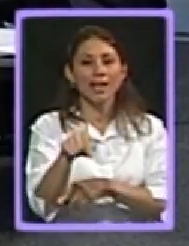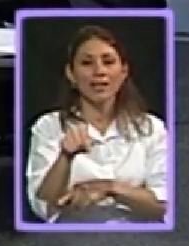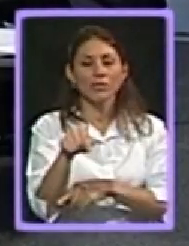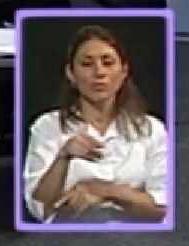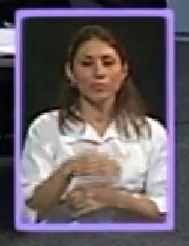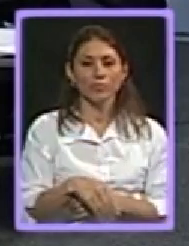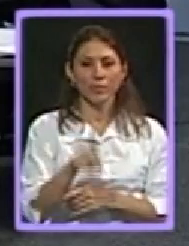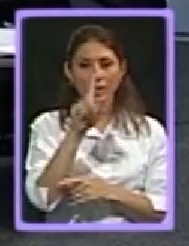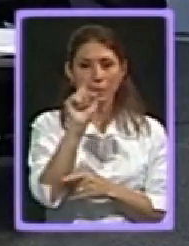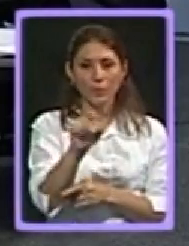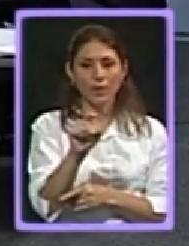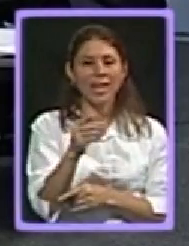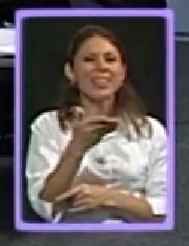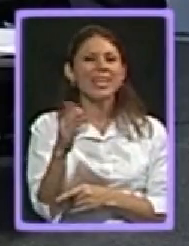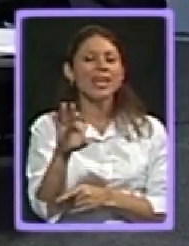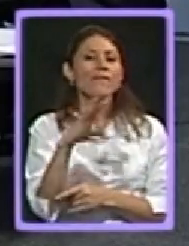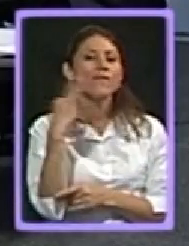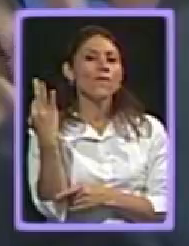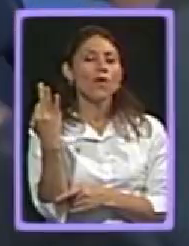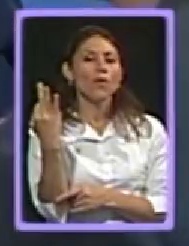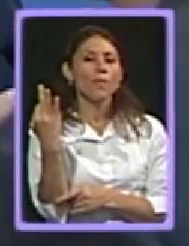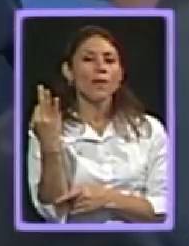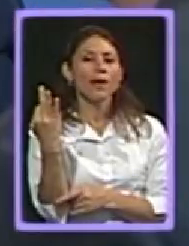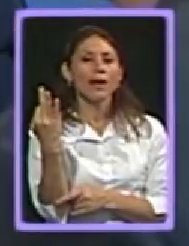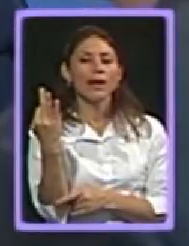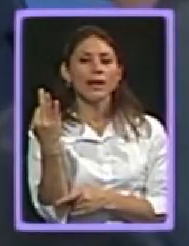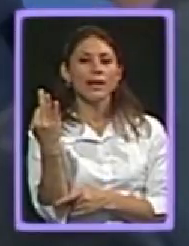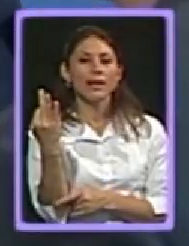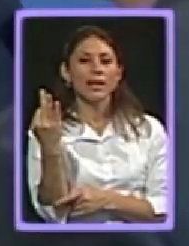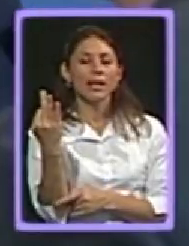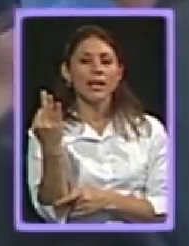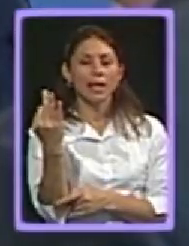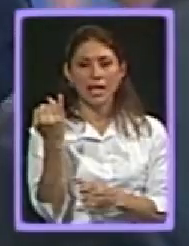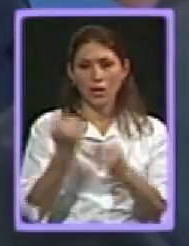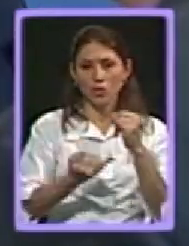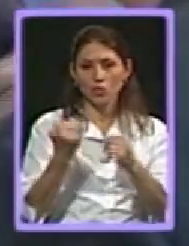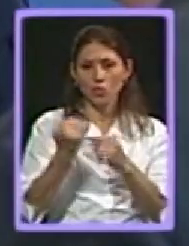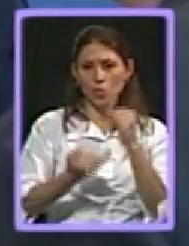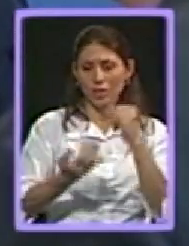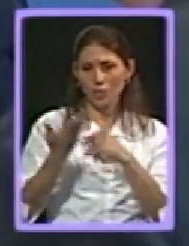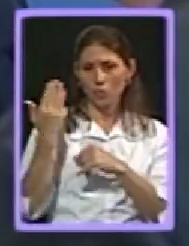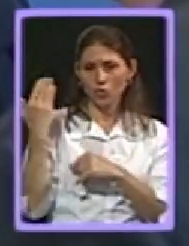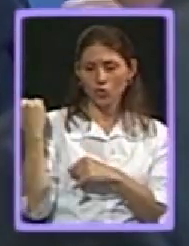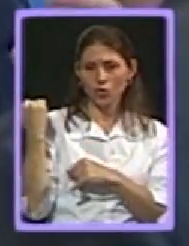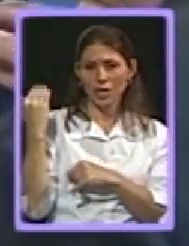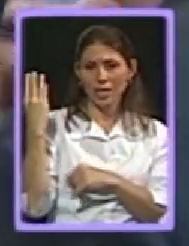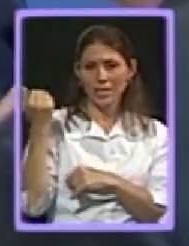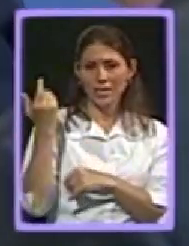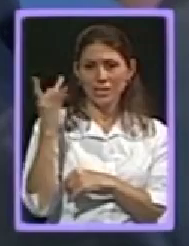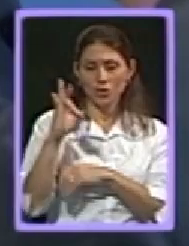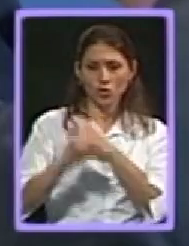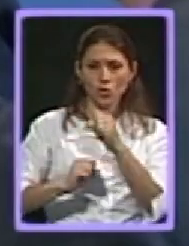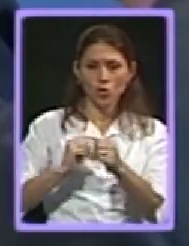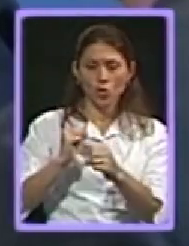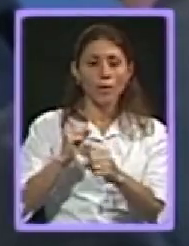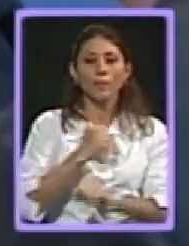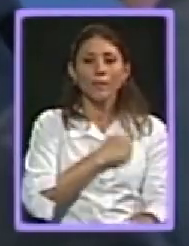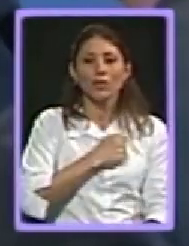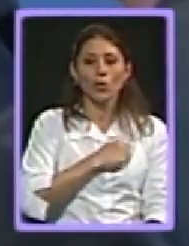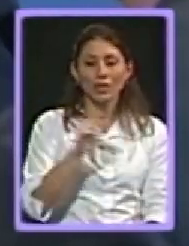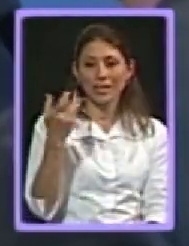manera esto en los últimos 18 meses o cosas así ha